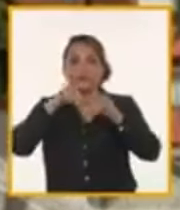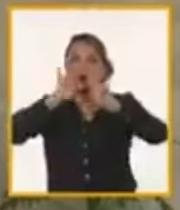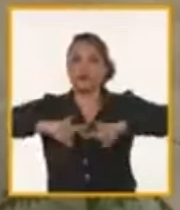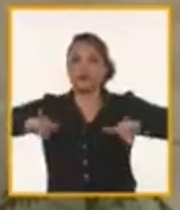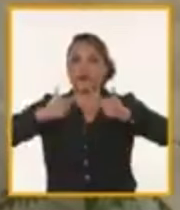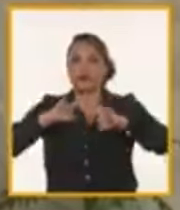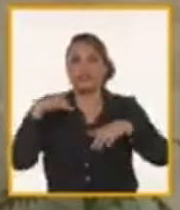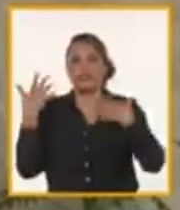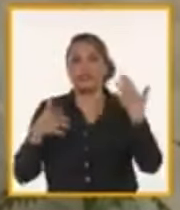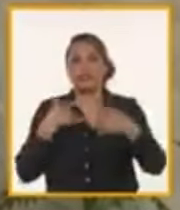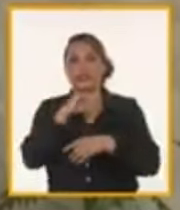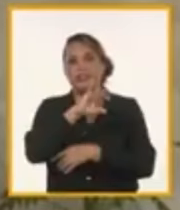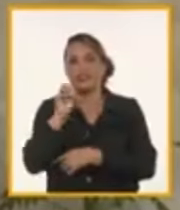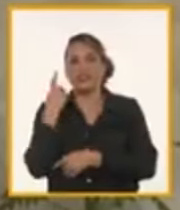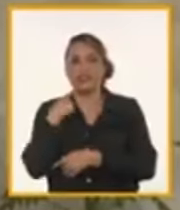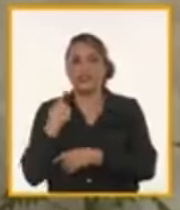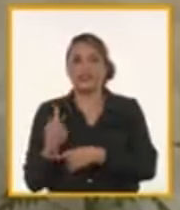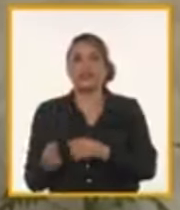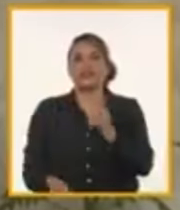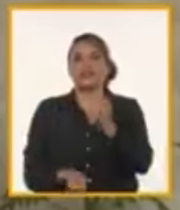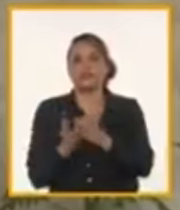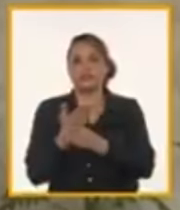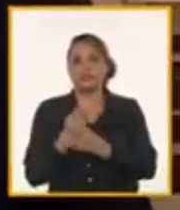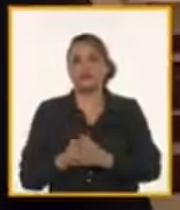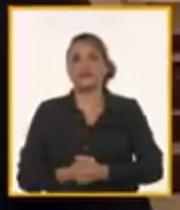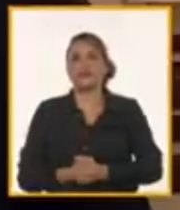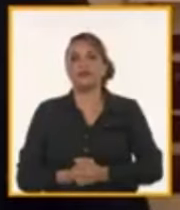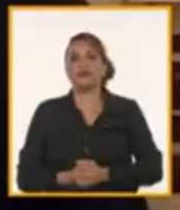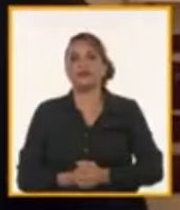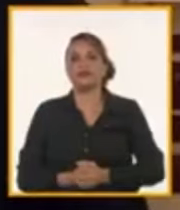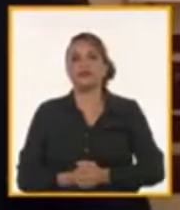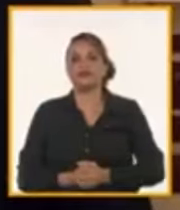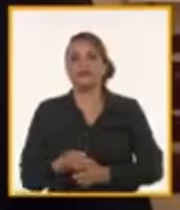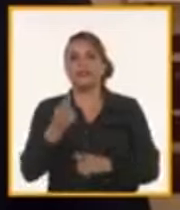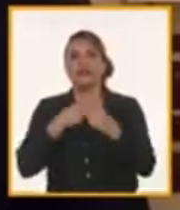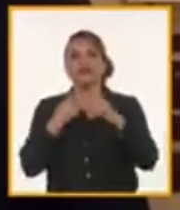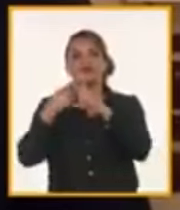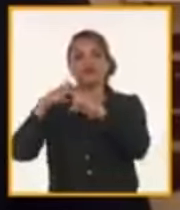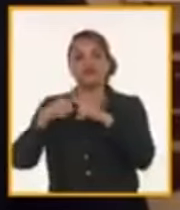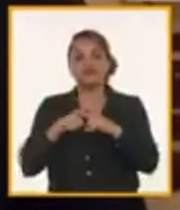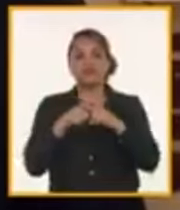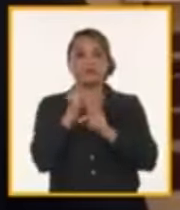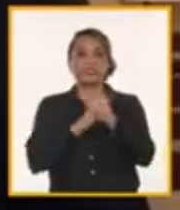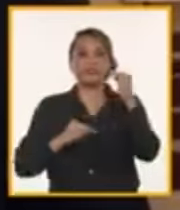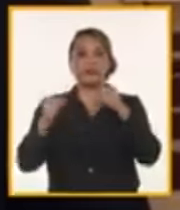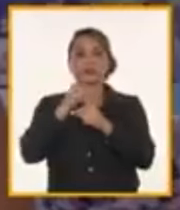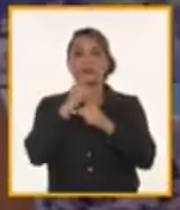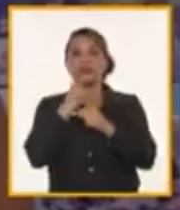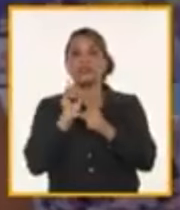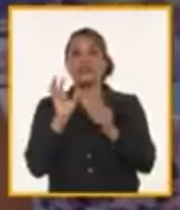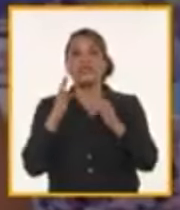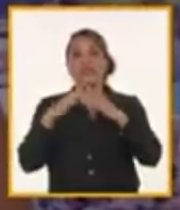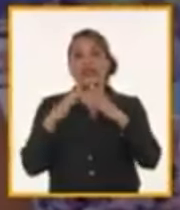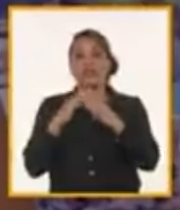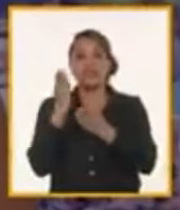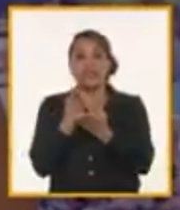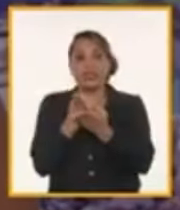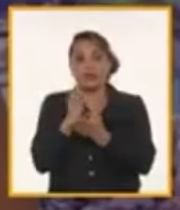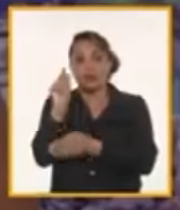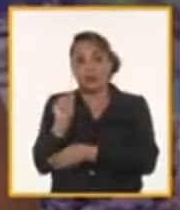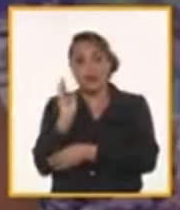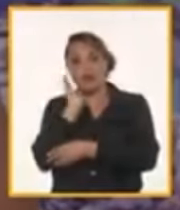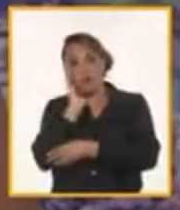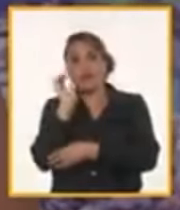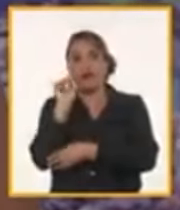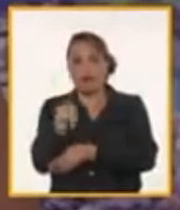el 60 aniversario de universidad y también están en proceso algunas acciones de mantenimiento constructivo fundamentalmente en las residencias estudiantil y reiterar que